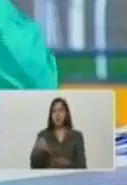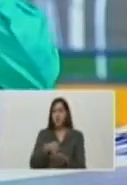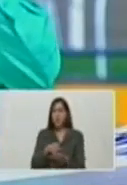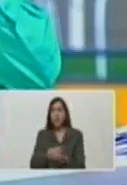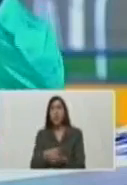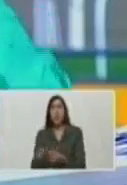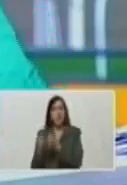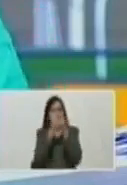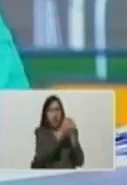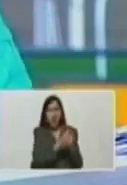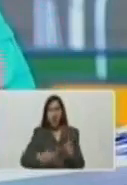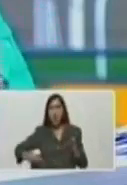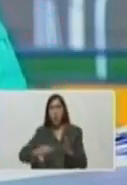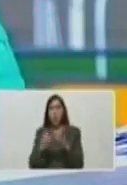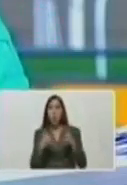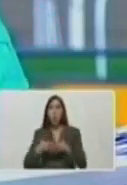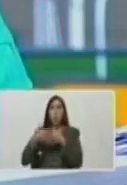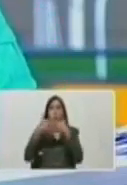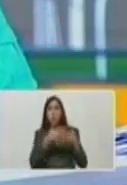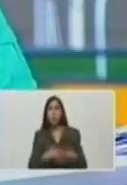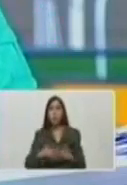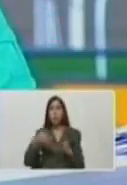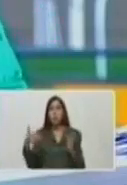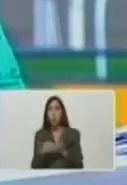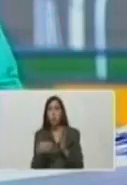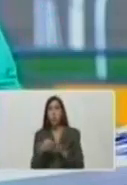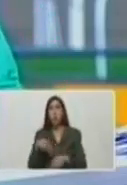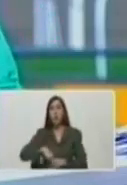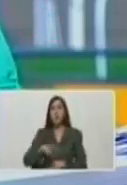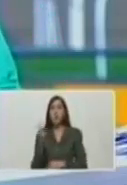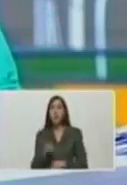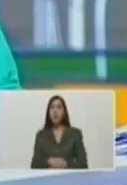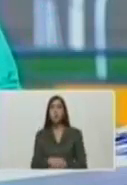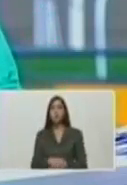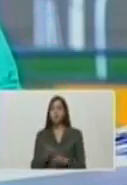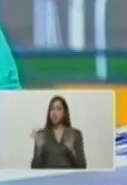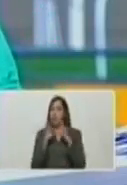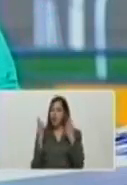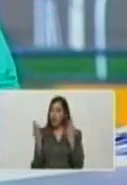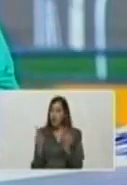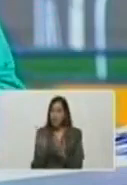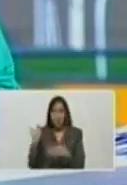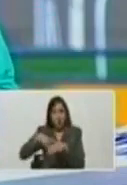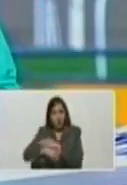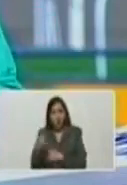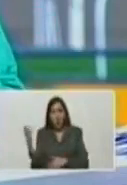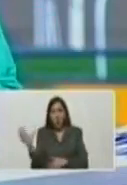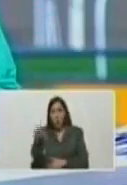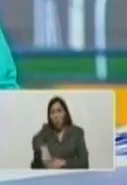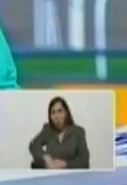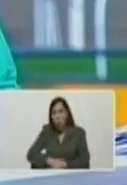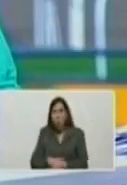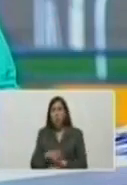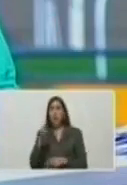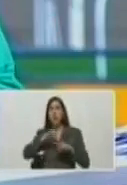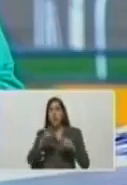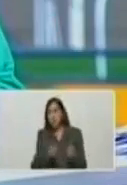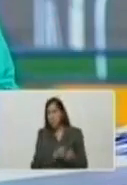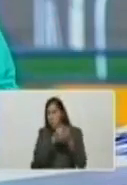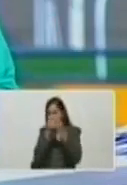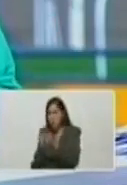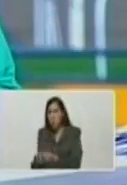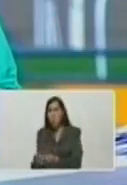económica imperialista contra Venezuela. Ir por esa familia y llevar a su niño, su niña,